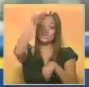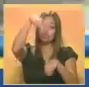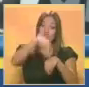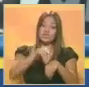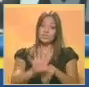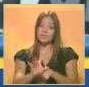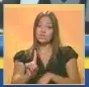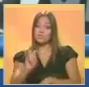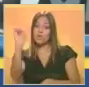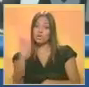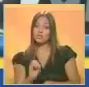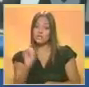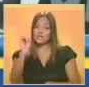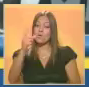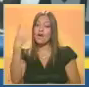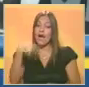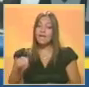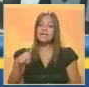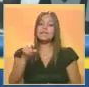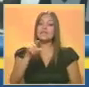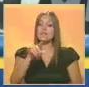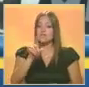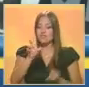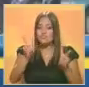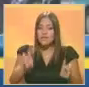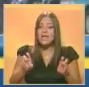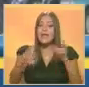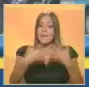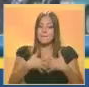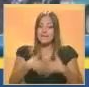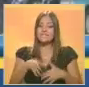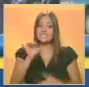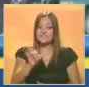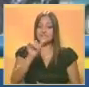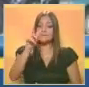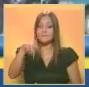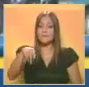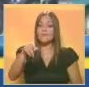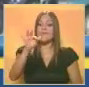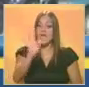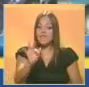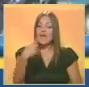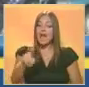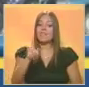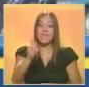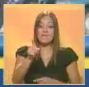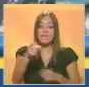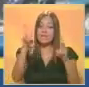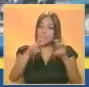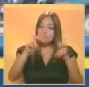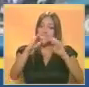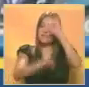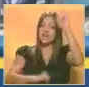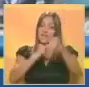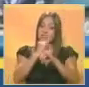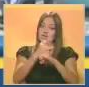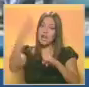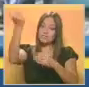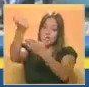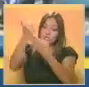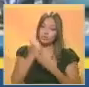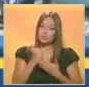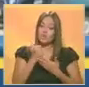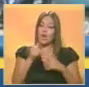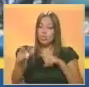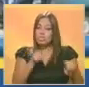51 por de ypf con lo que dio el primer paso para llevar el caso a un arbitraje internacional a partir de